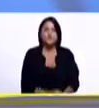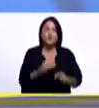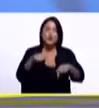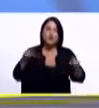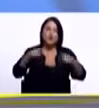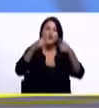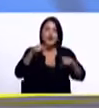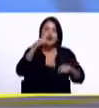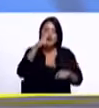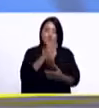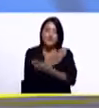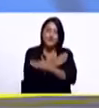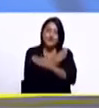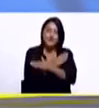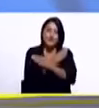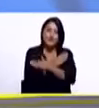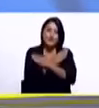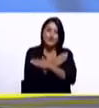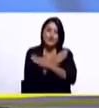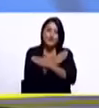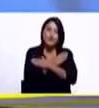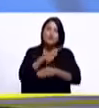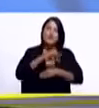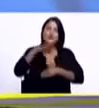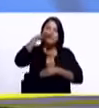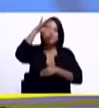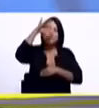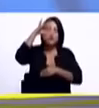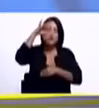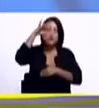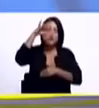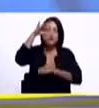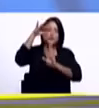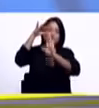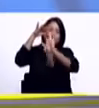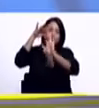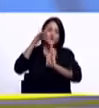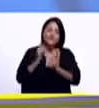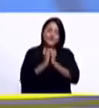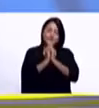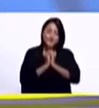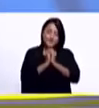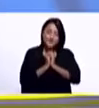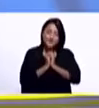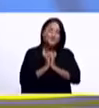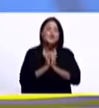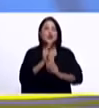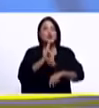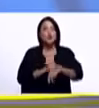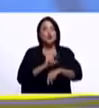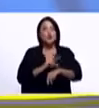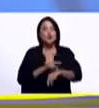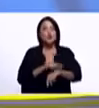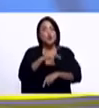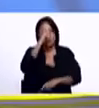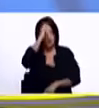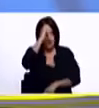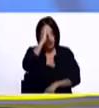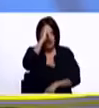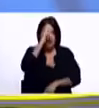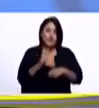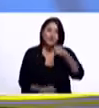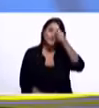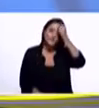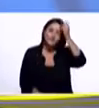hoy. Felicidades, donde esté su espíritu sagrado, del doctor José Gregorio Hernández. El gobernador del